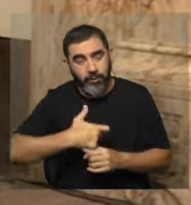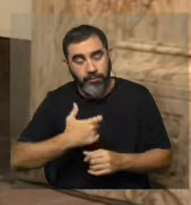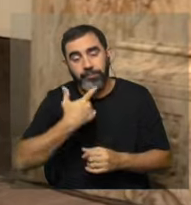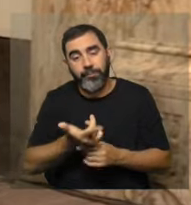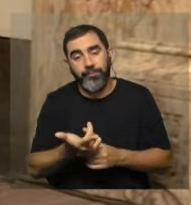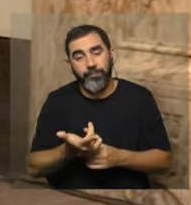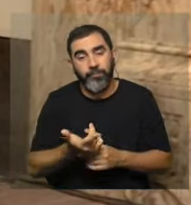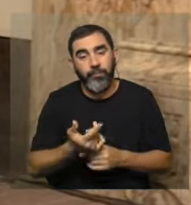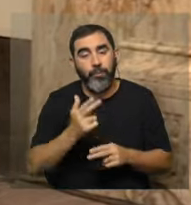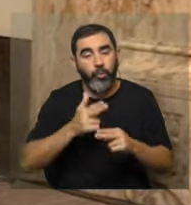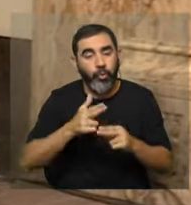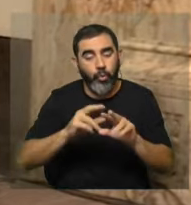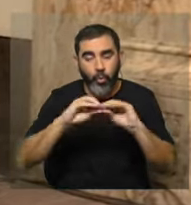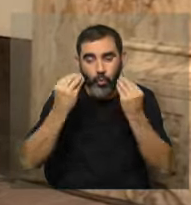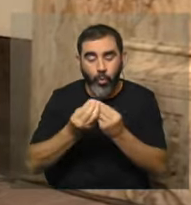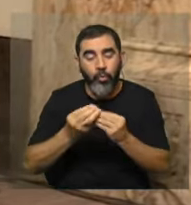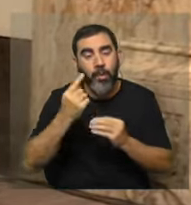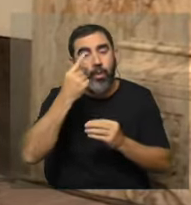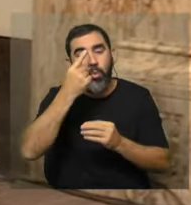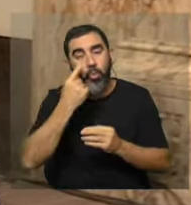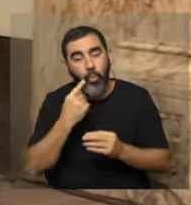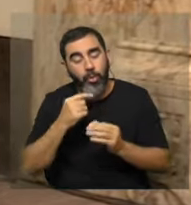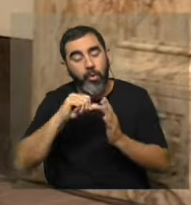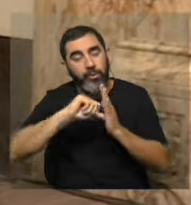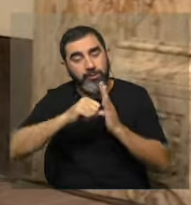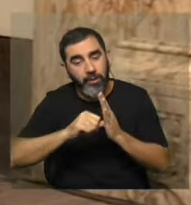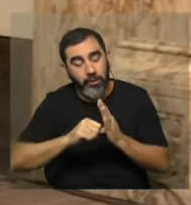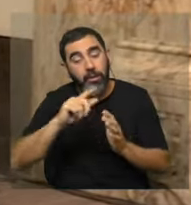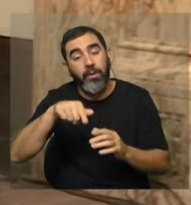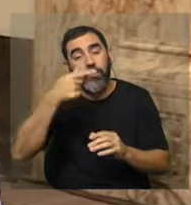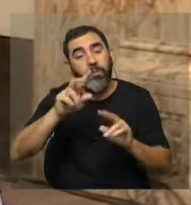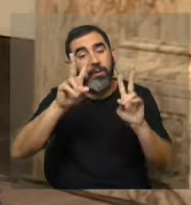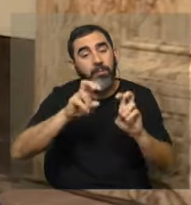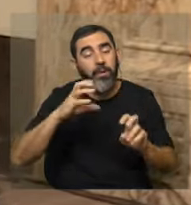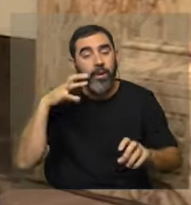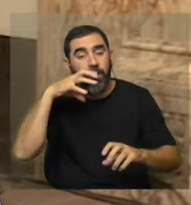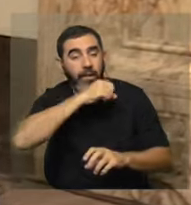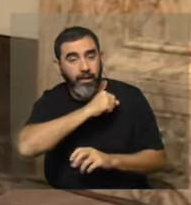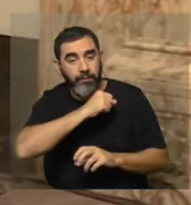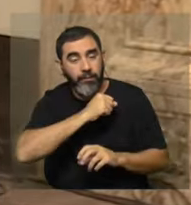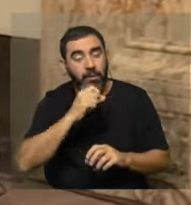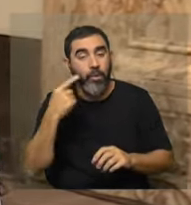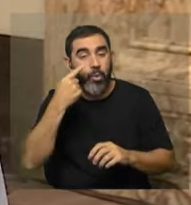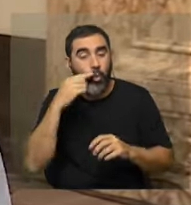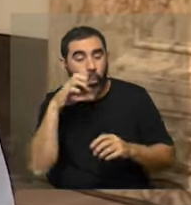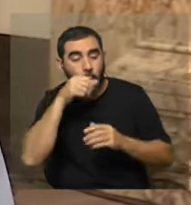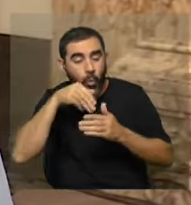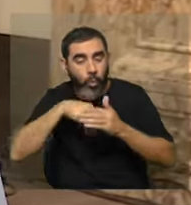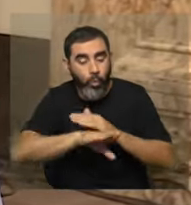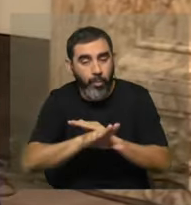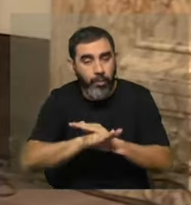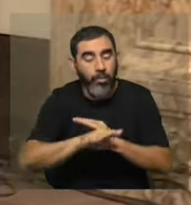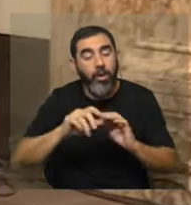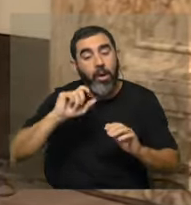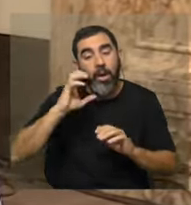este nombre completo número de documento pero después viene todo el tema de las claves es decir sus claves para ingresar a ibrow las